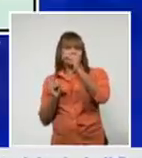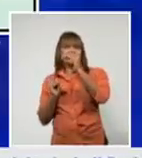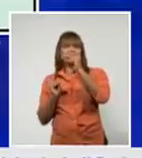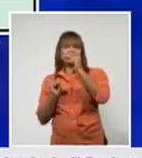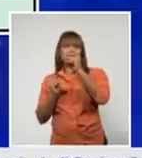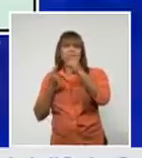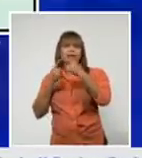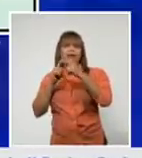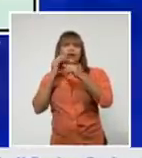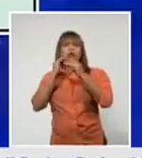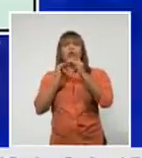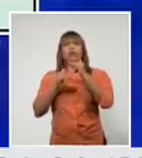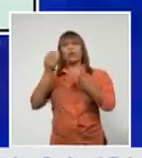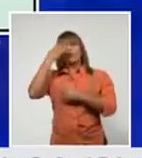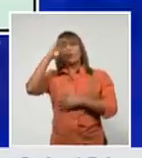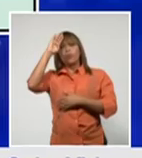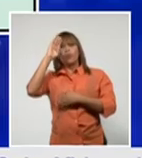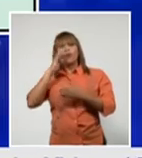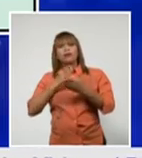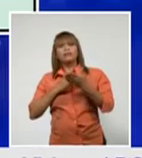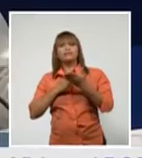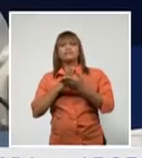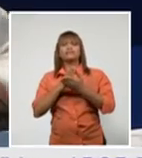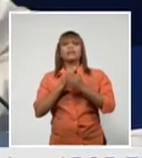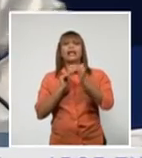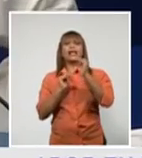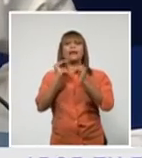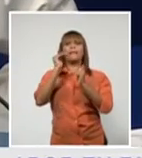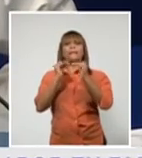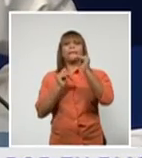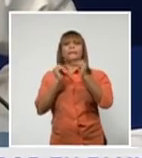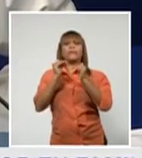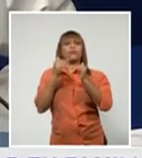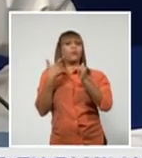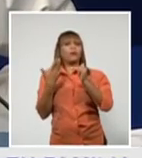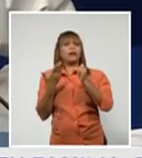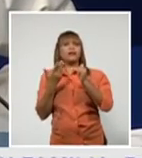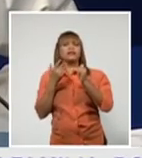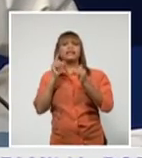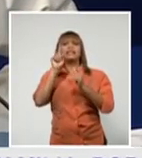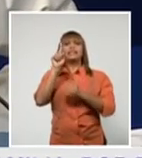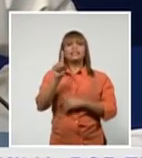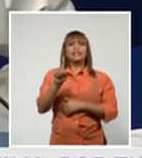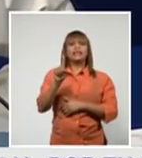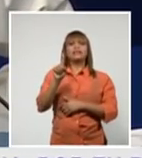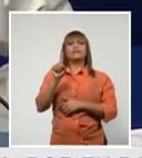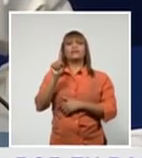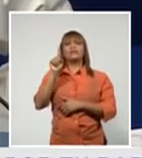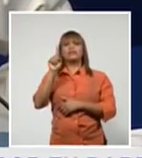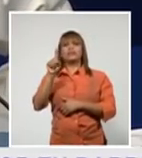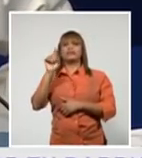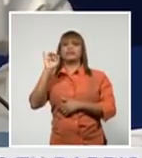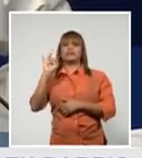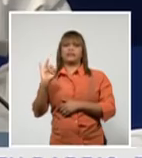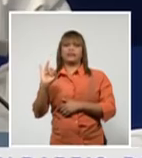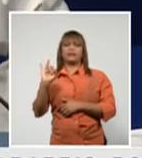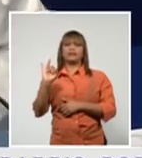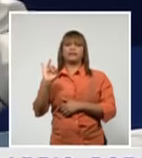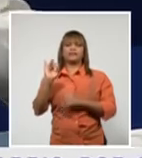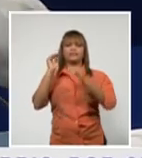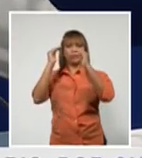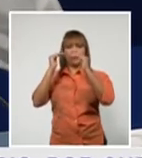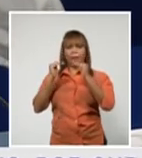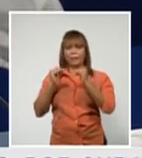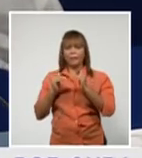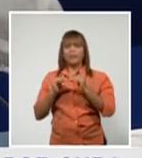Cuba mantiene la posición de 117 en el mundo, o